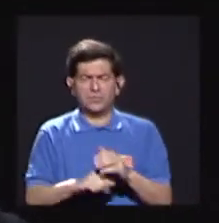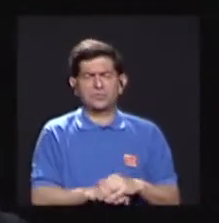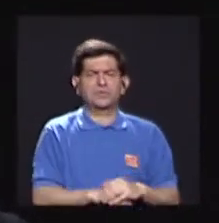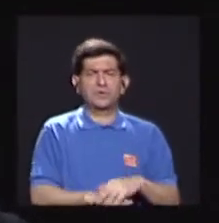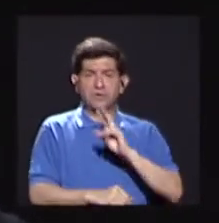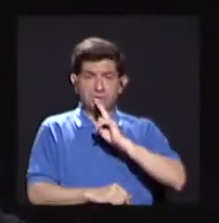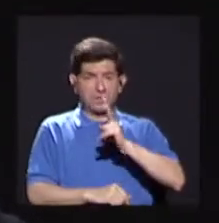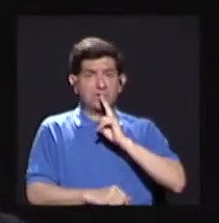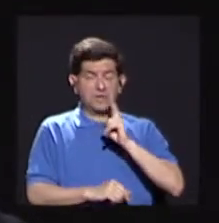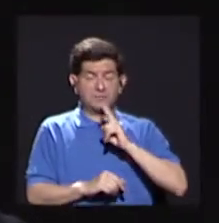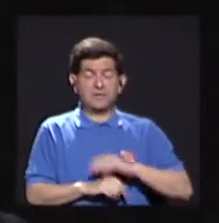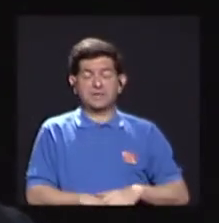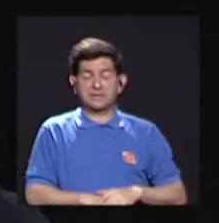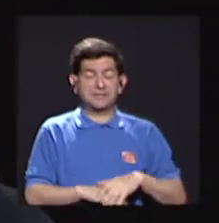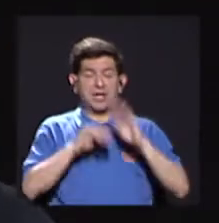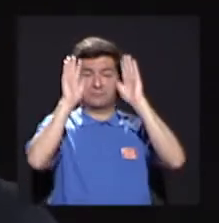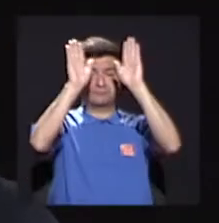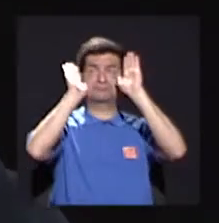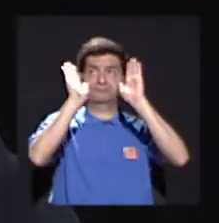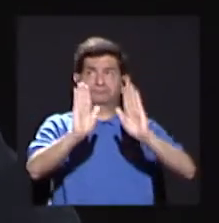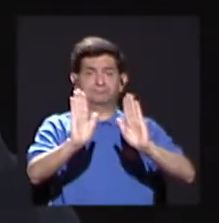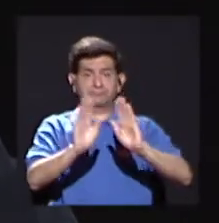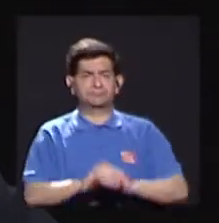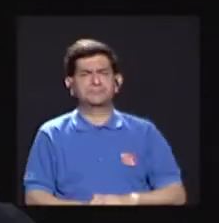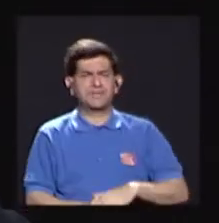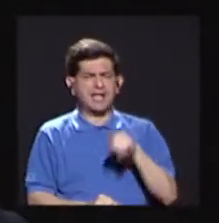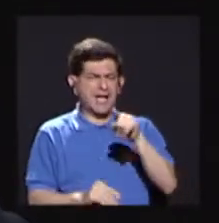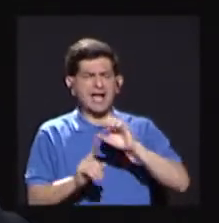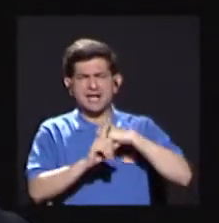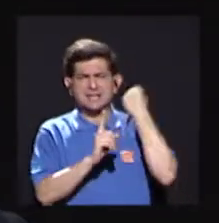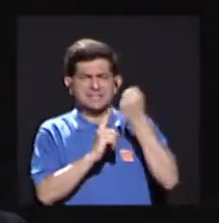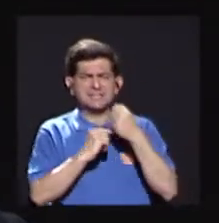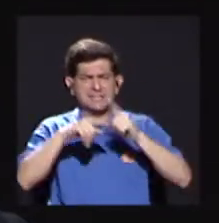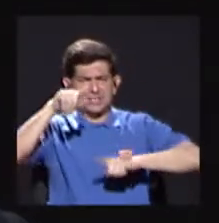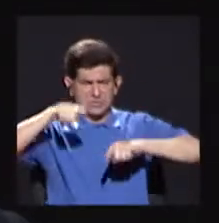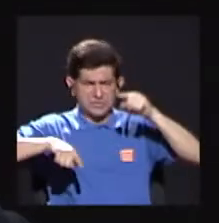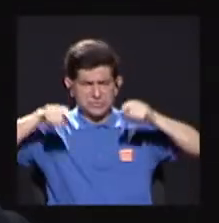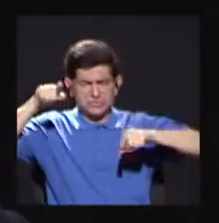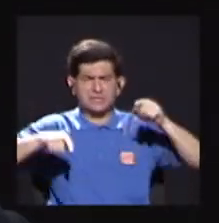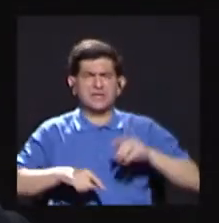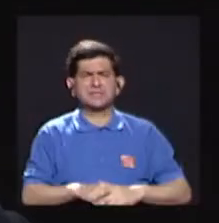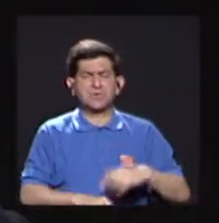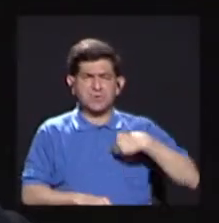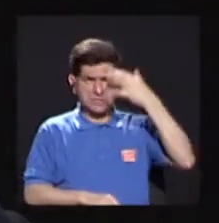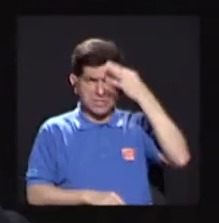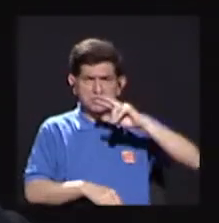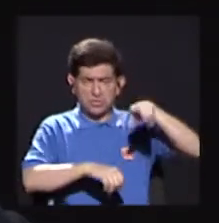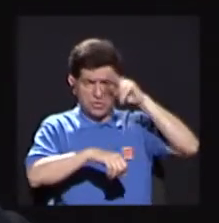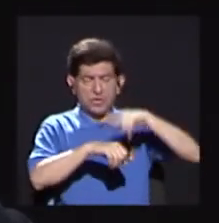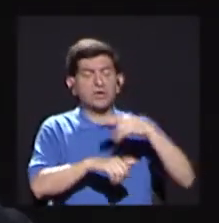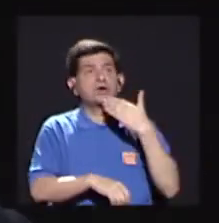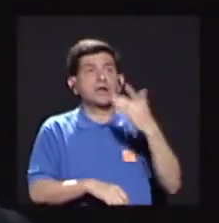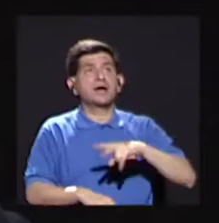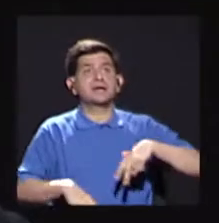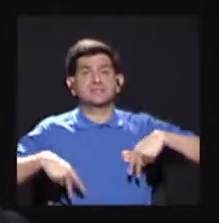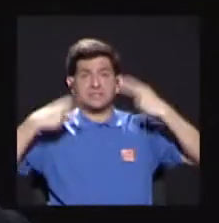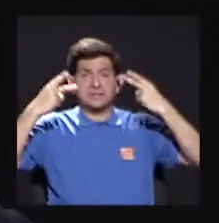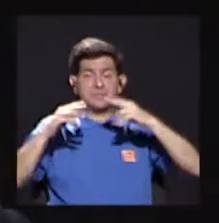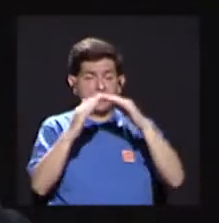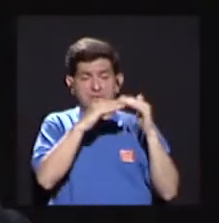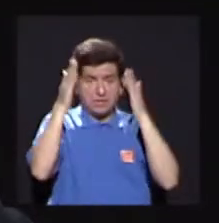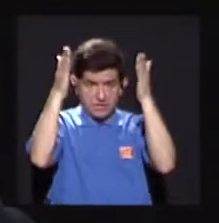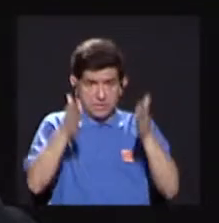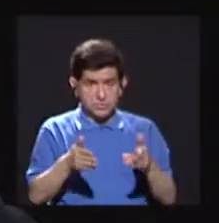verdaderamente extraordinario entonces a mí lo de caer en las encuestas me parece natural más bien le doy gracias a la vida ya la ciudadanía